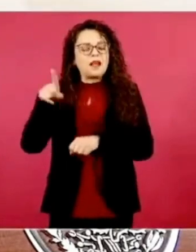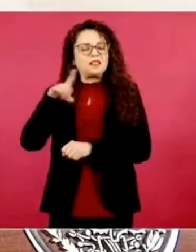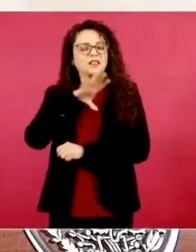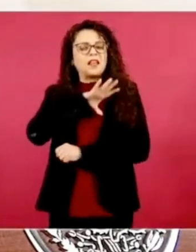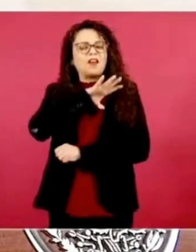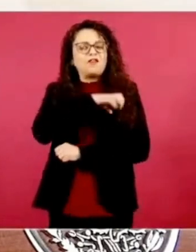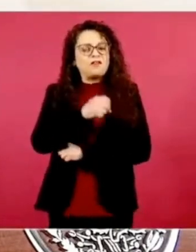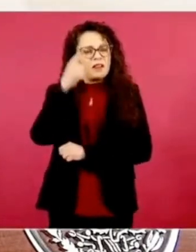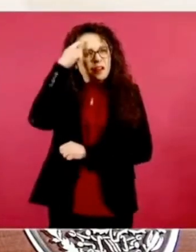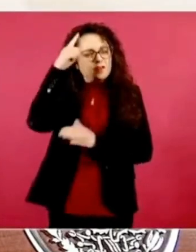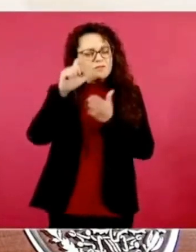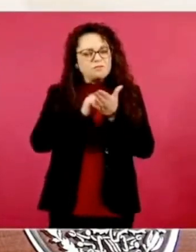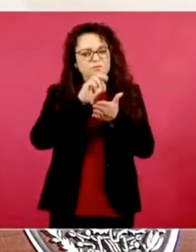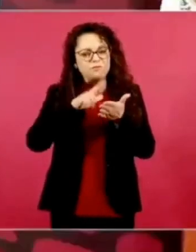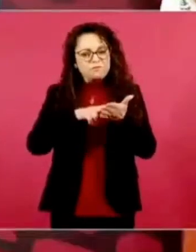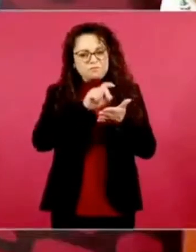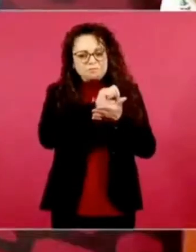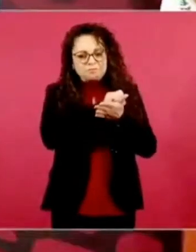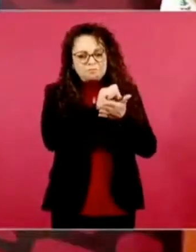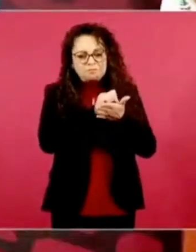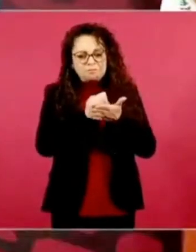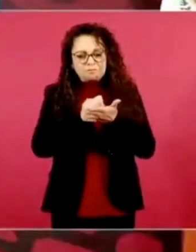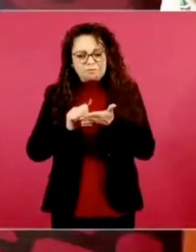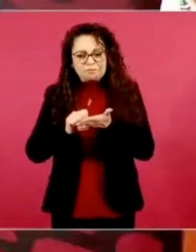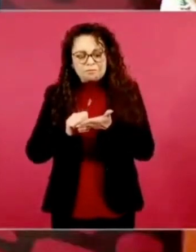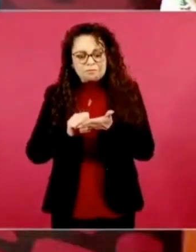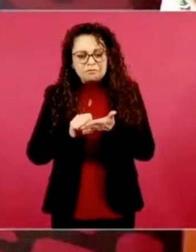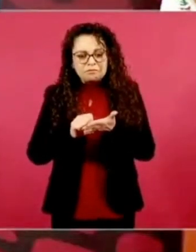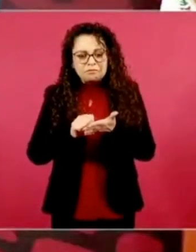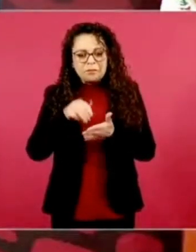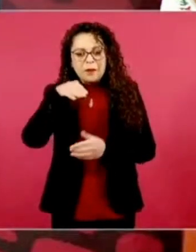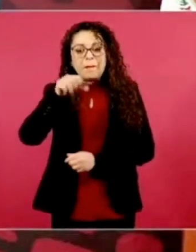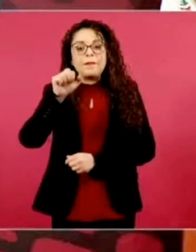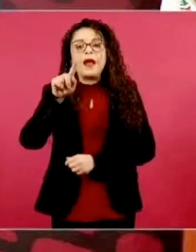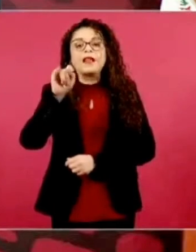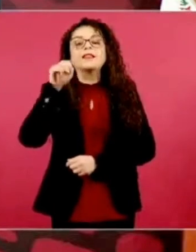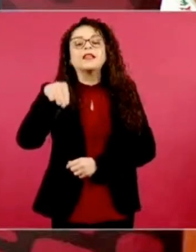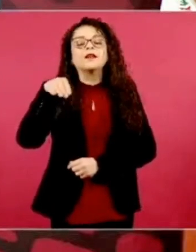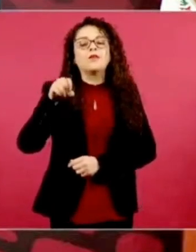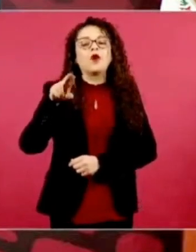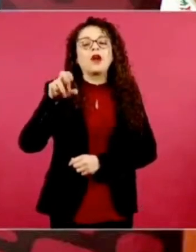de sectores de clase media, Martín Moreno,